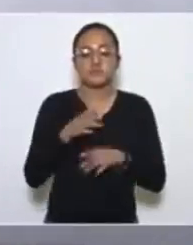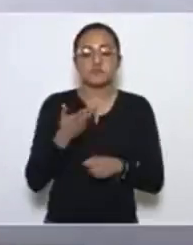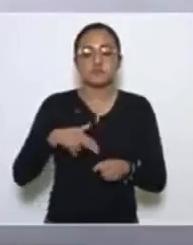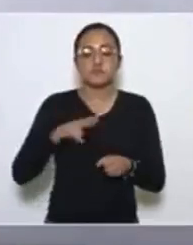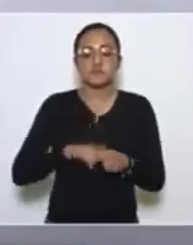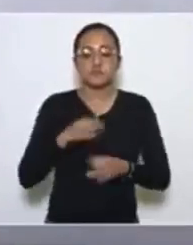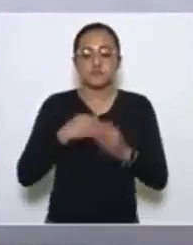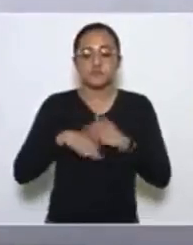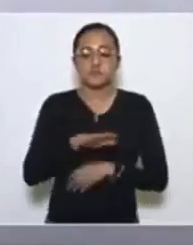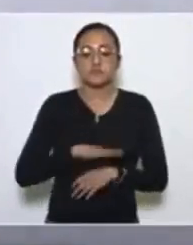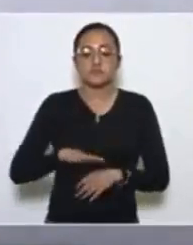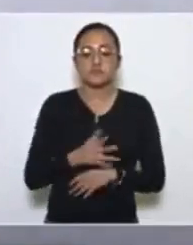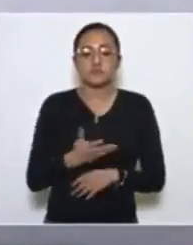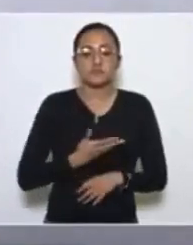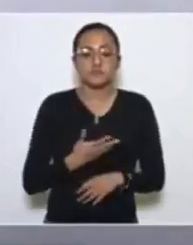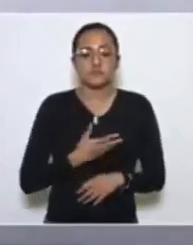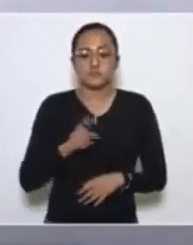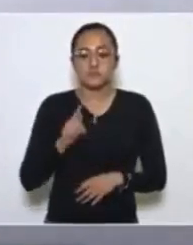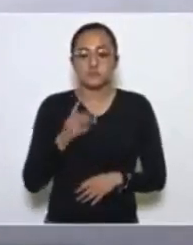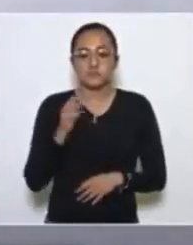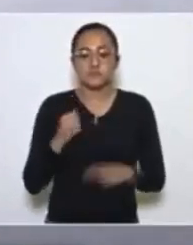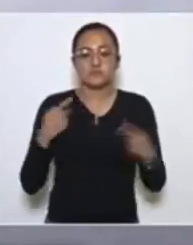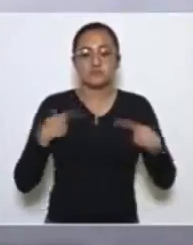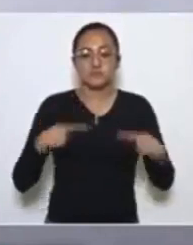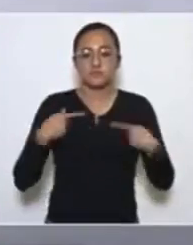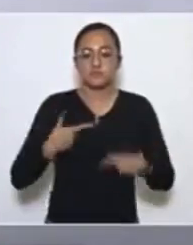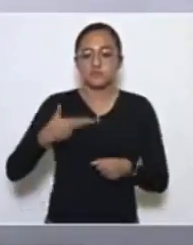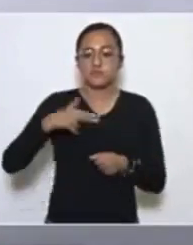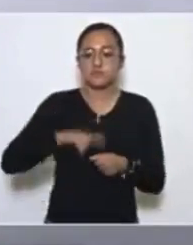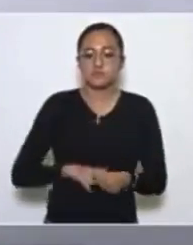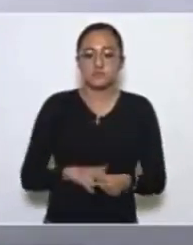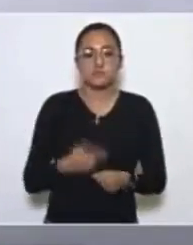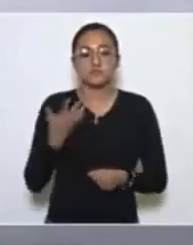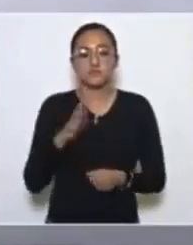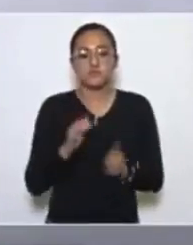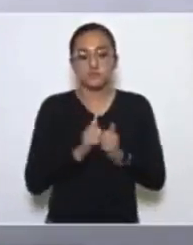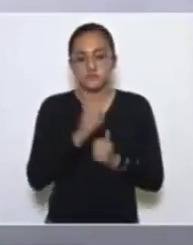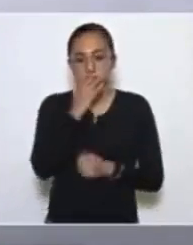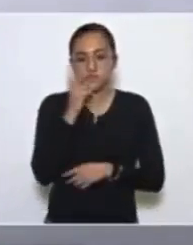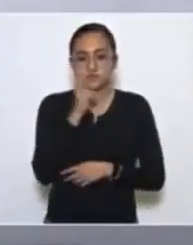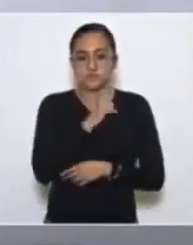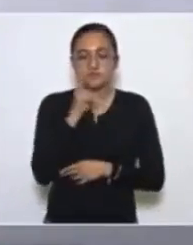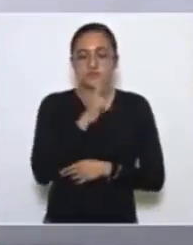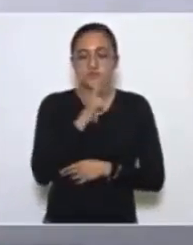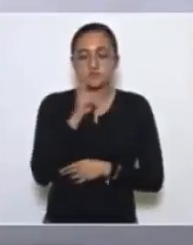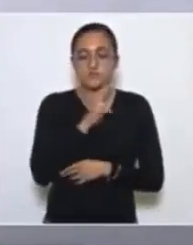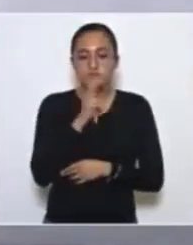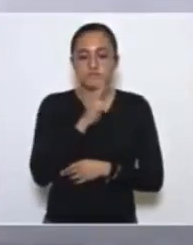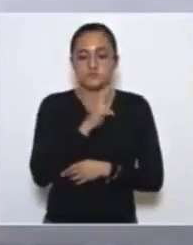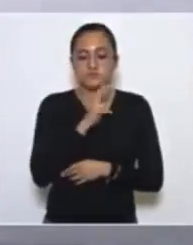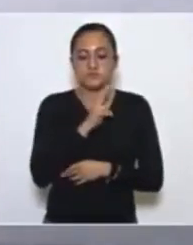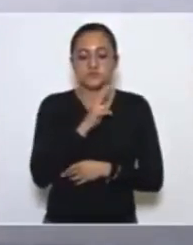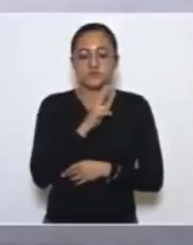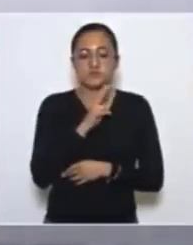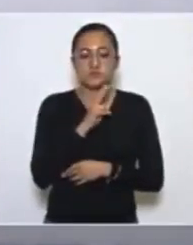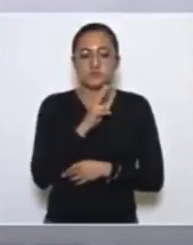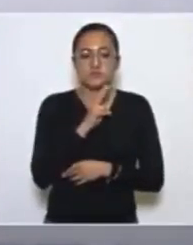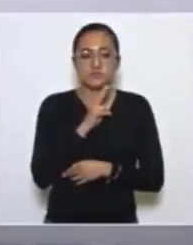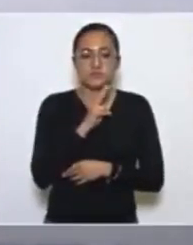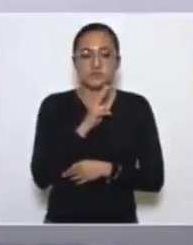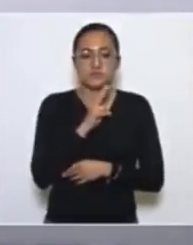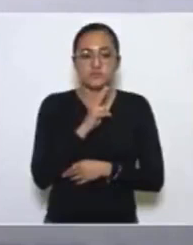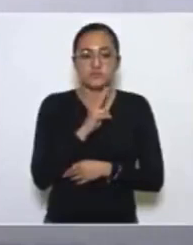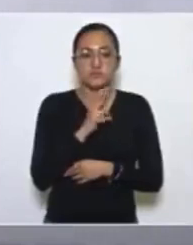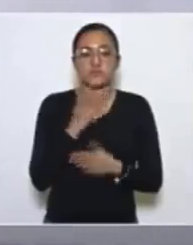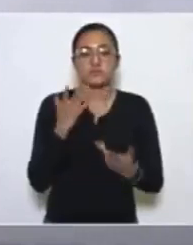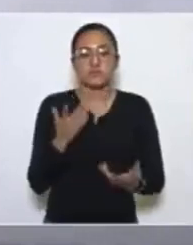a la hospitalización en todo el sector, 79 pacientes hospitalizados, 10 de ellos con ventilación mecánica asistida. En lo que